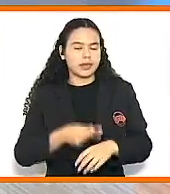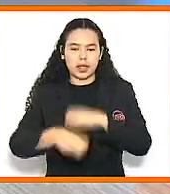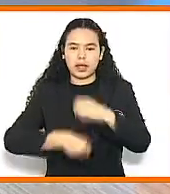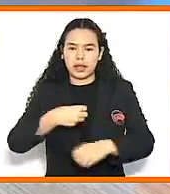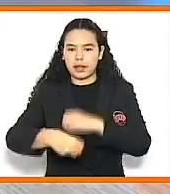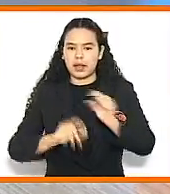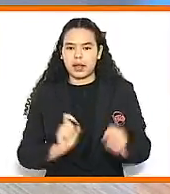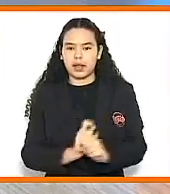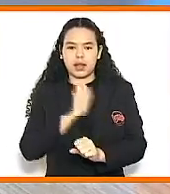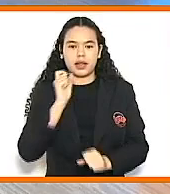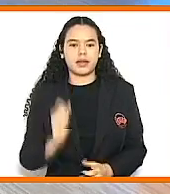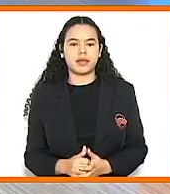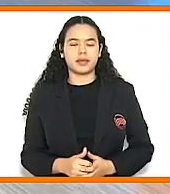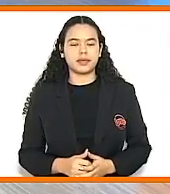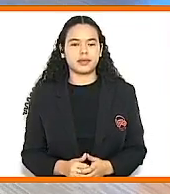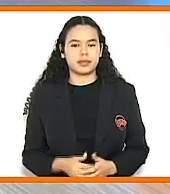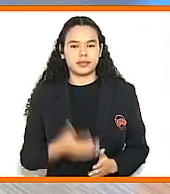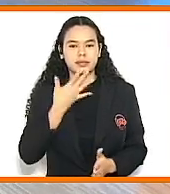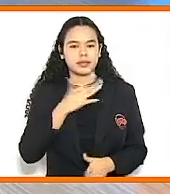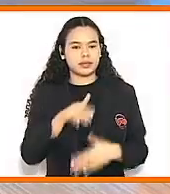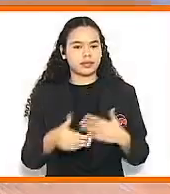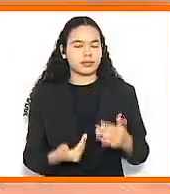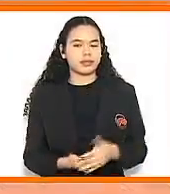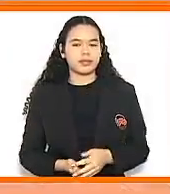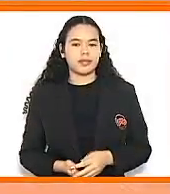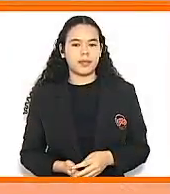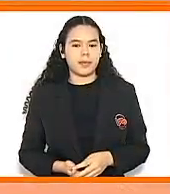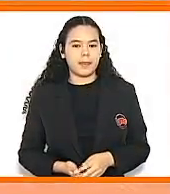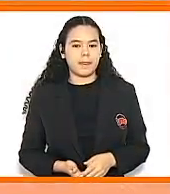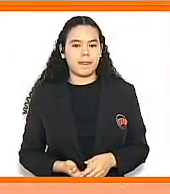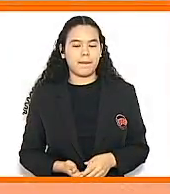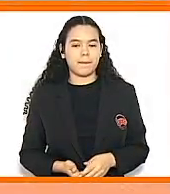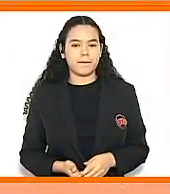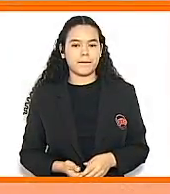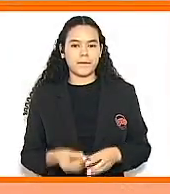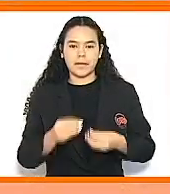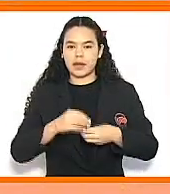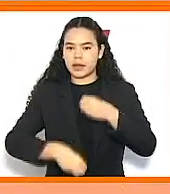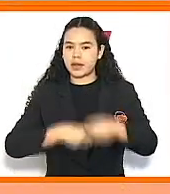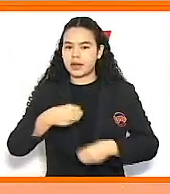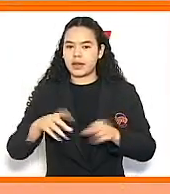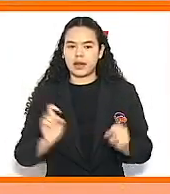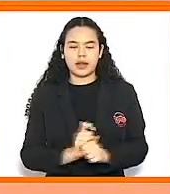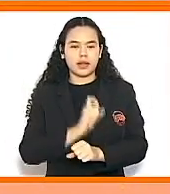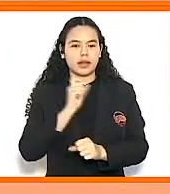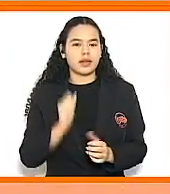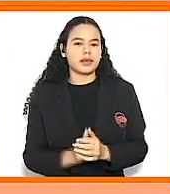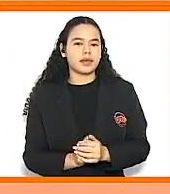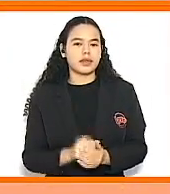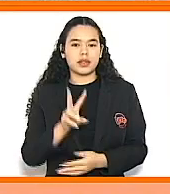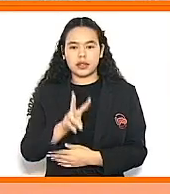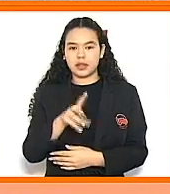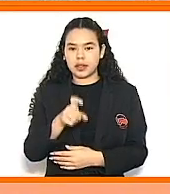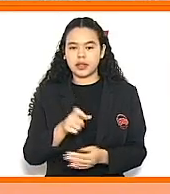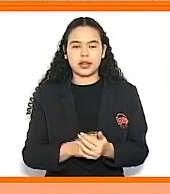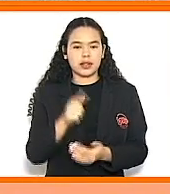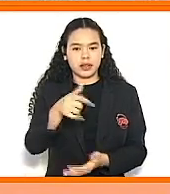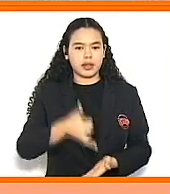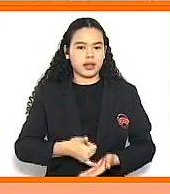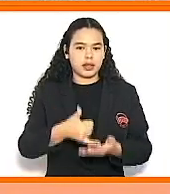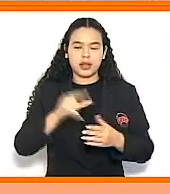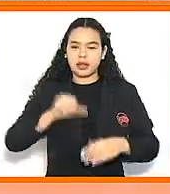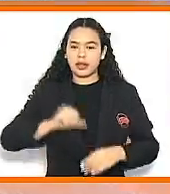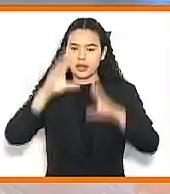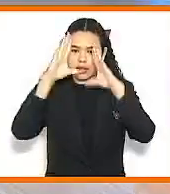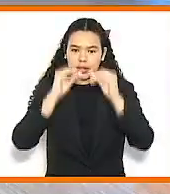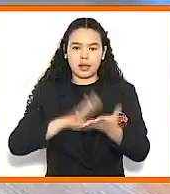ganadora. Suerte. Porque nuestra esfera ganadora es 2X. Tu premio esta noche se multiplica